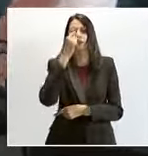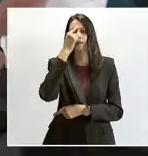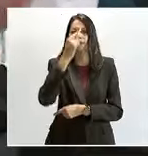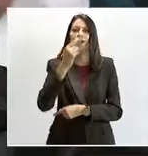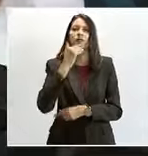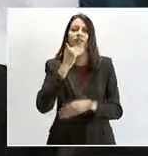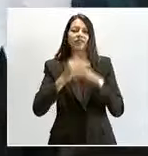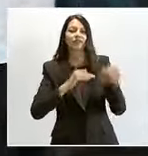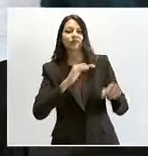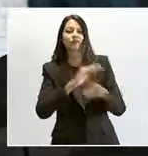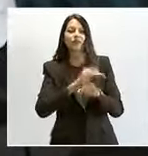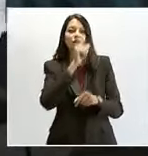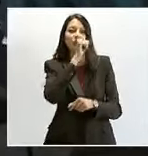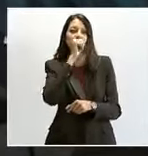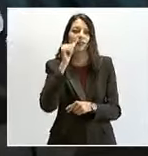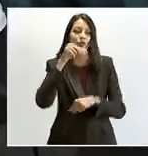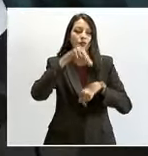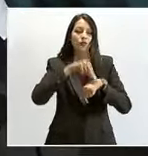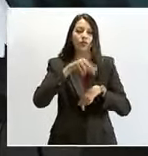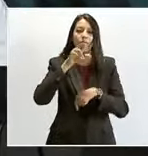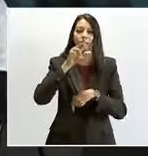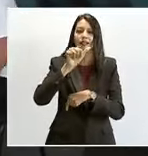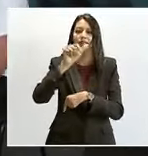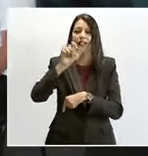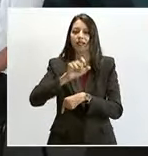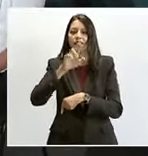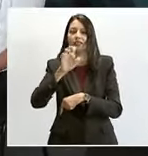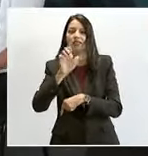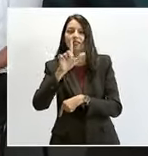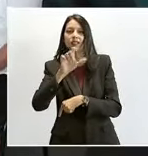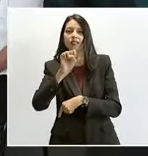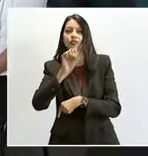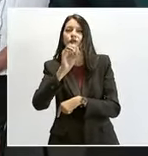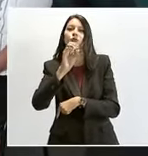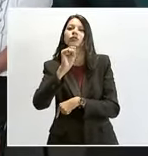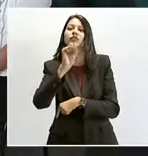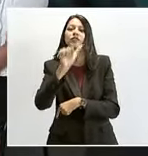Benito Juárez García doctora Raquel Sosa elizaga